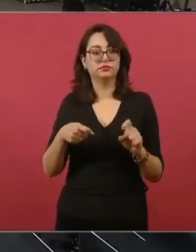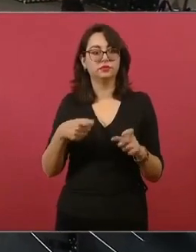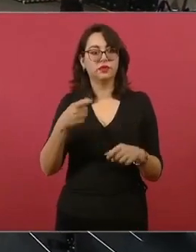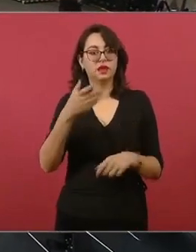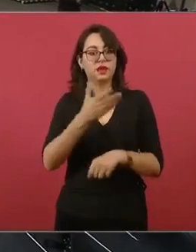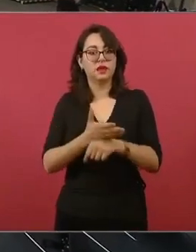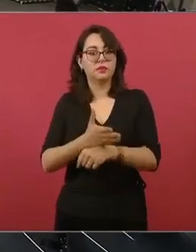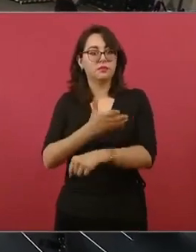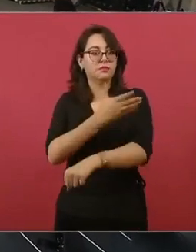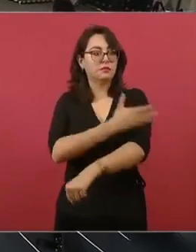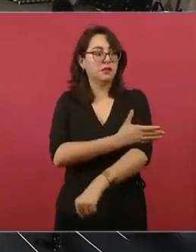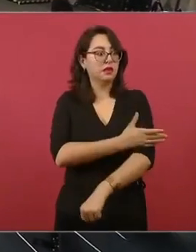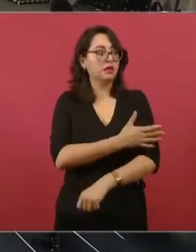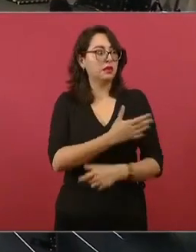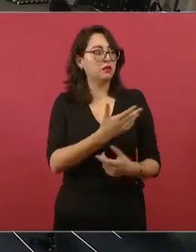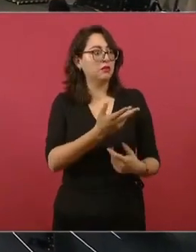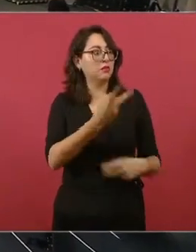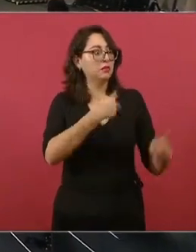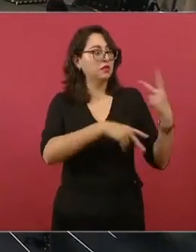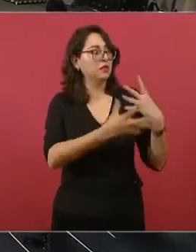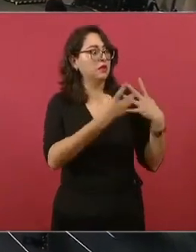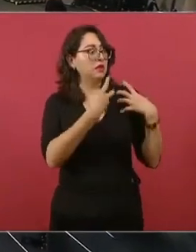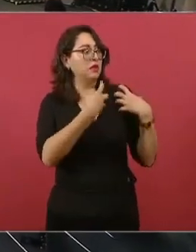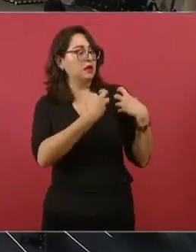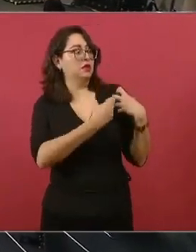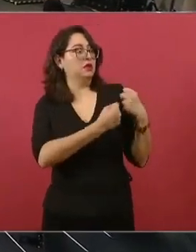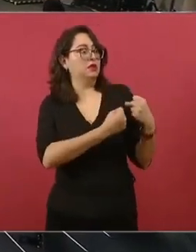y me están traicionando,